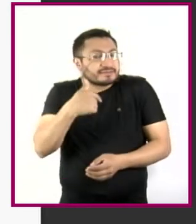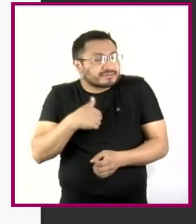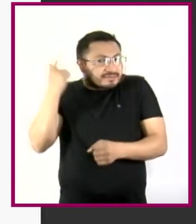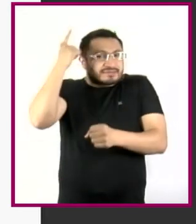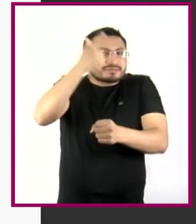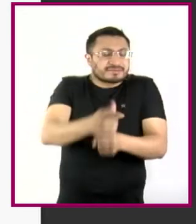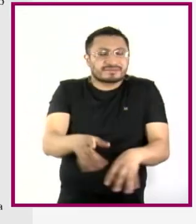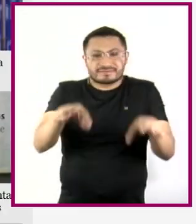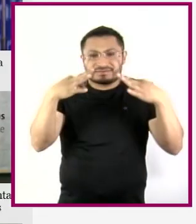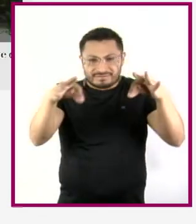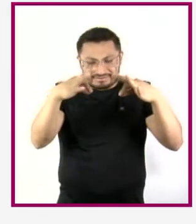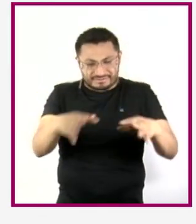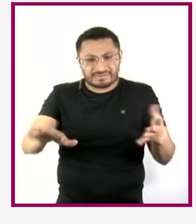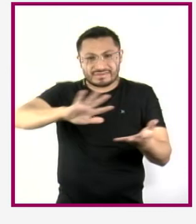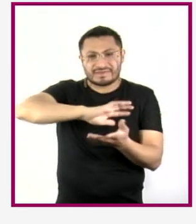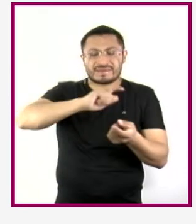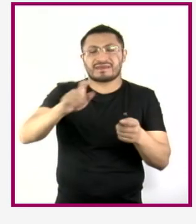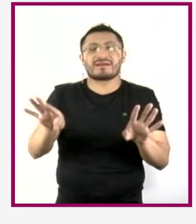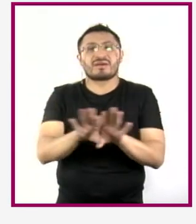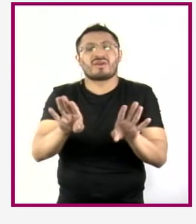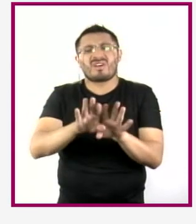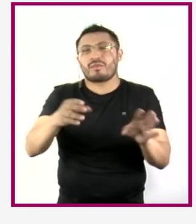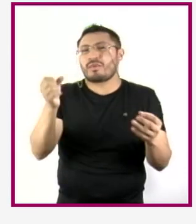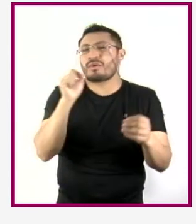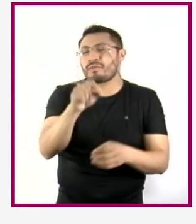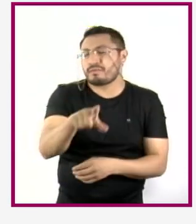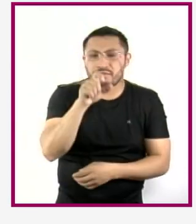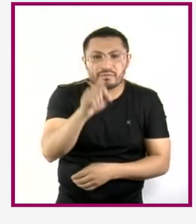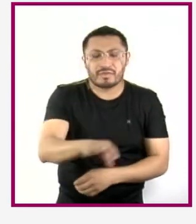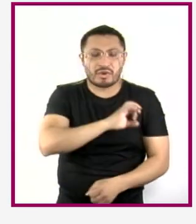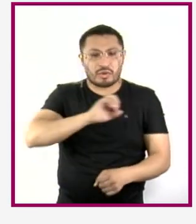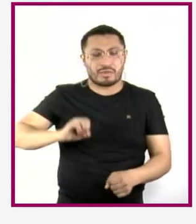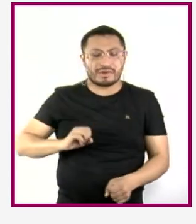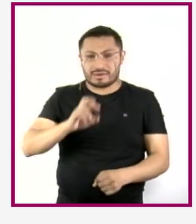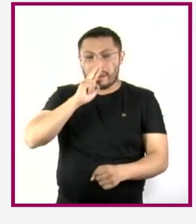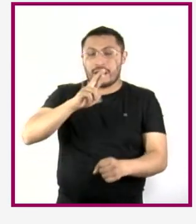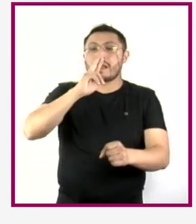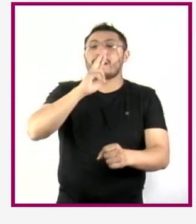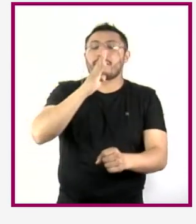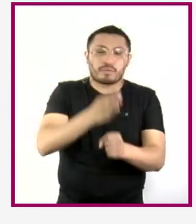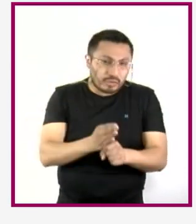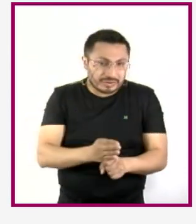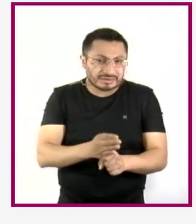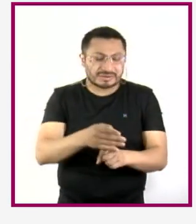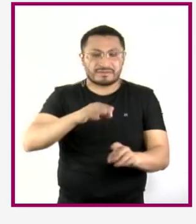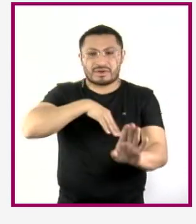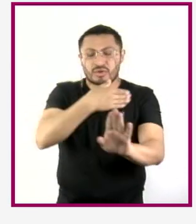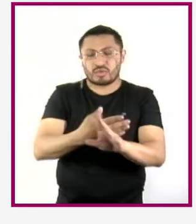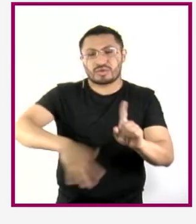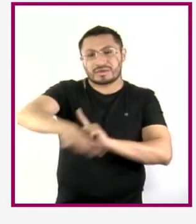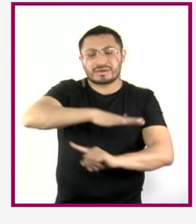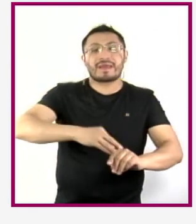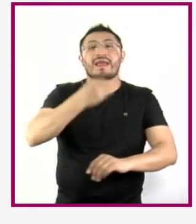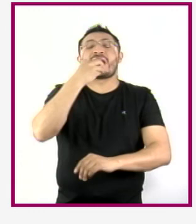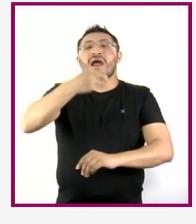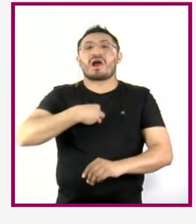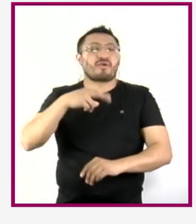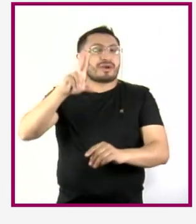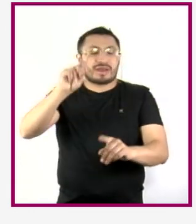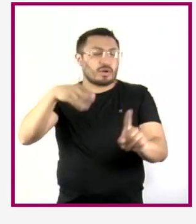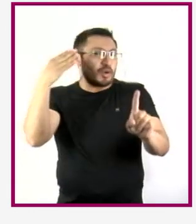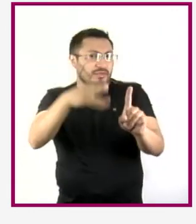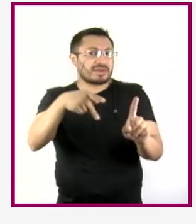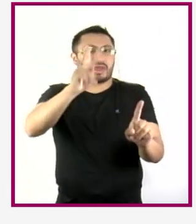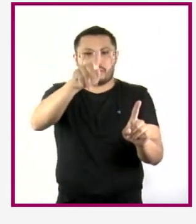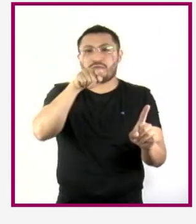este principio se traduce en la obligación de responder por un daño causado al medio ambiente, aunque no haya habido intención de causarlo,